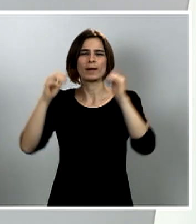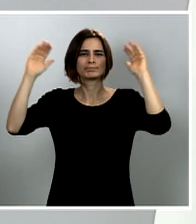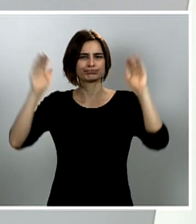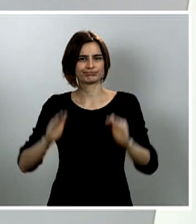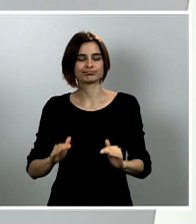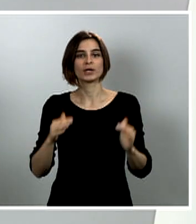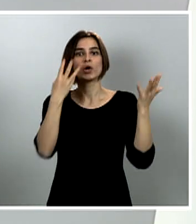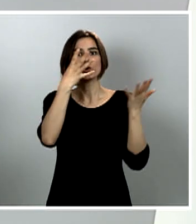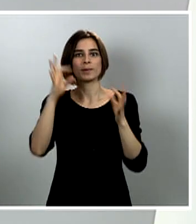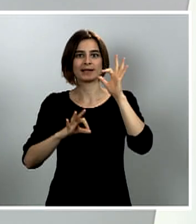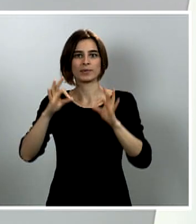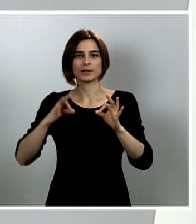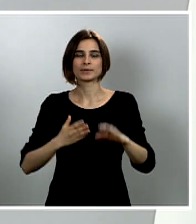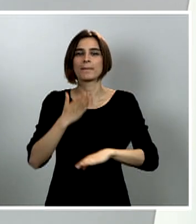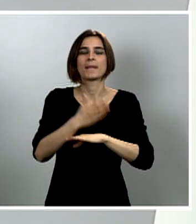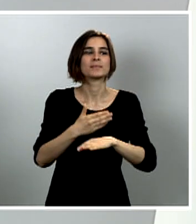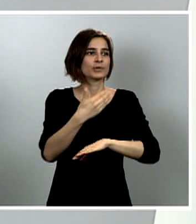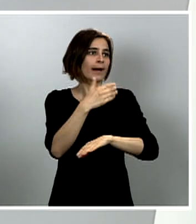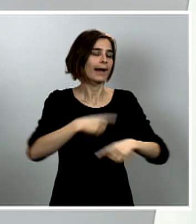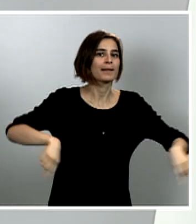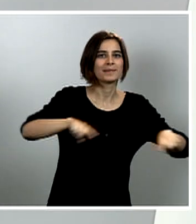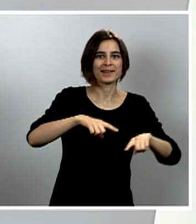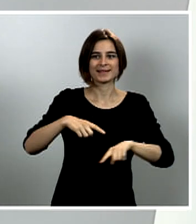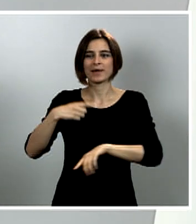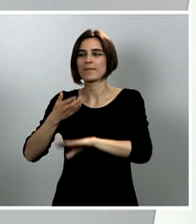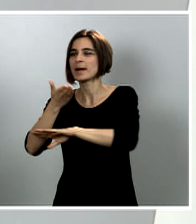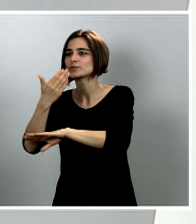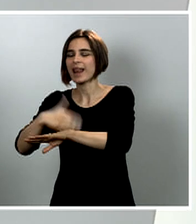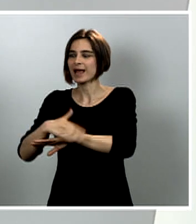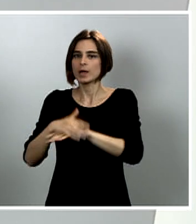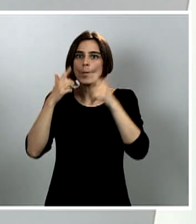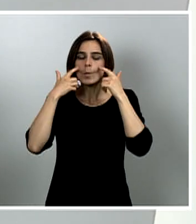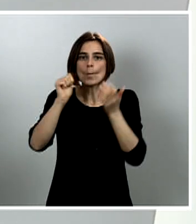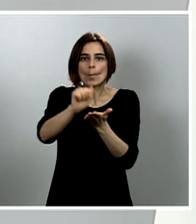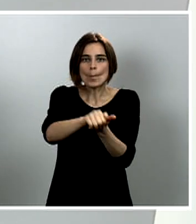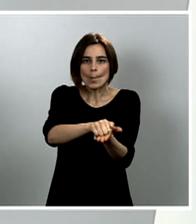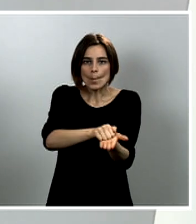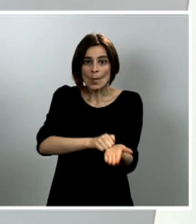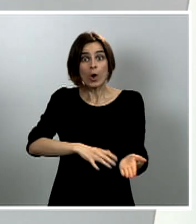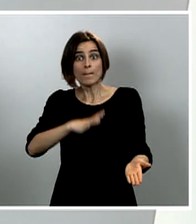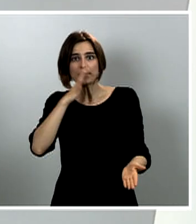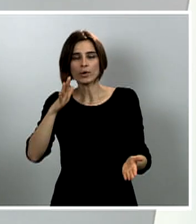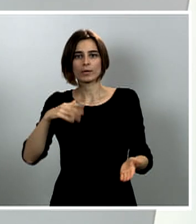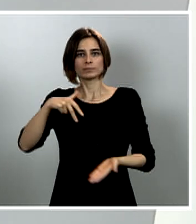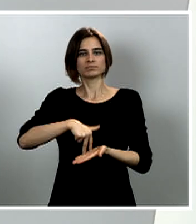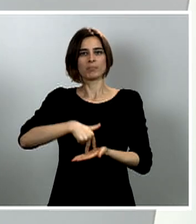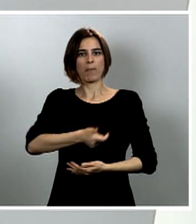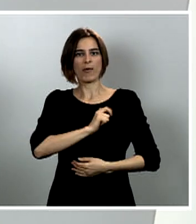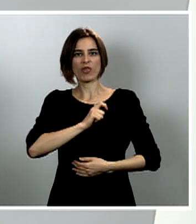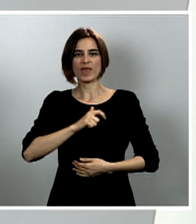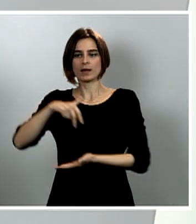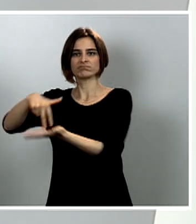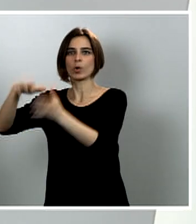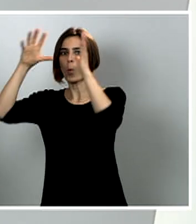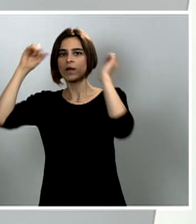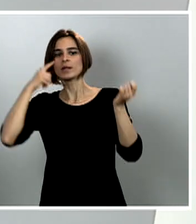prácticamente vacías. Y eso no es porque haya un control de carretera cada 500 metros ni un policía en cada puerta, sino por lo que he dicho antes. La